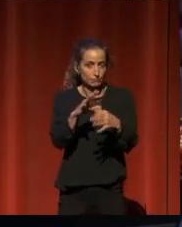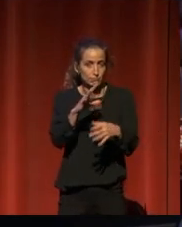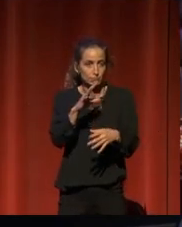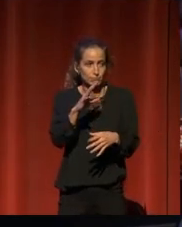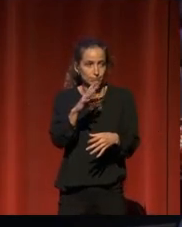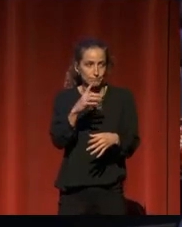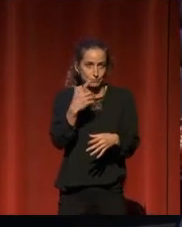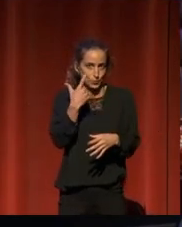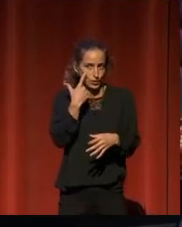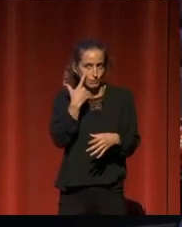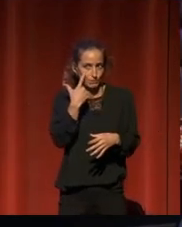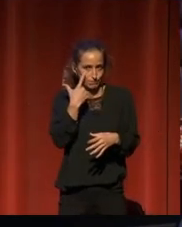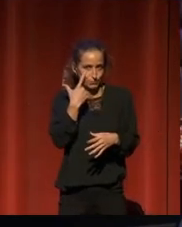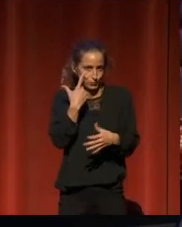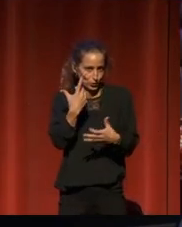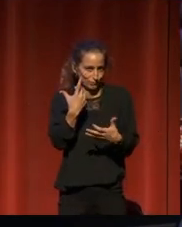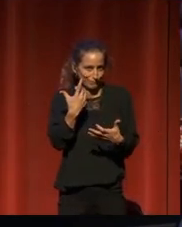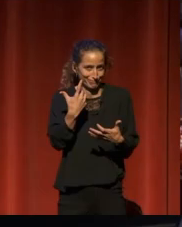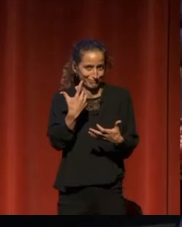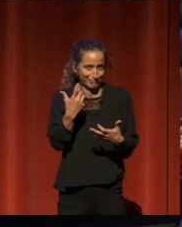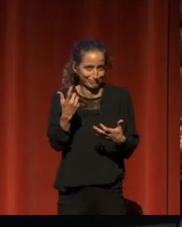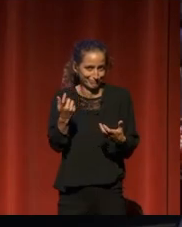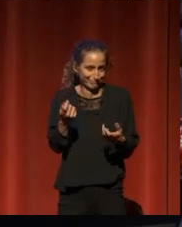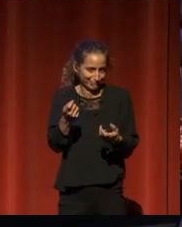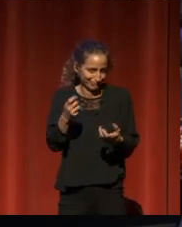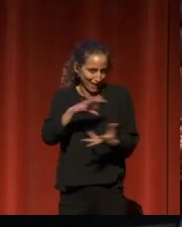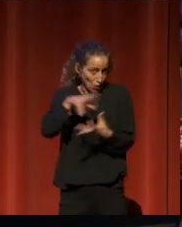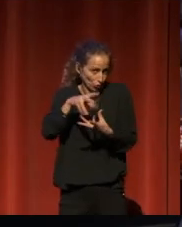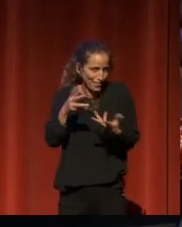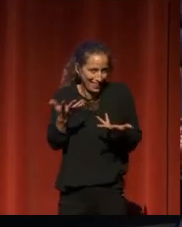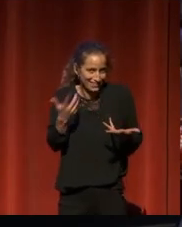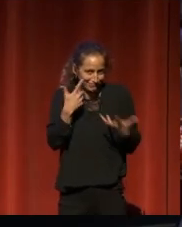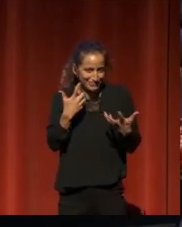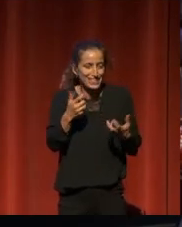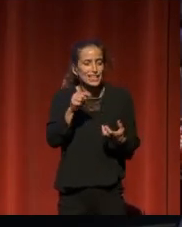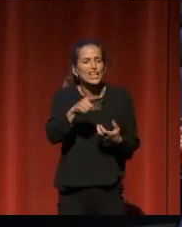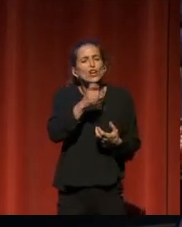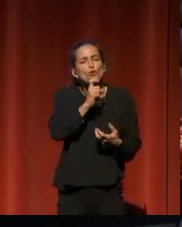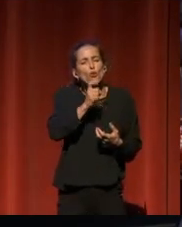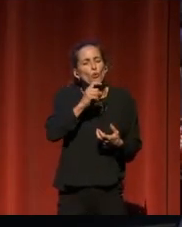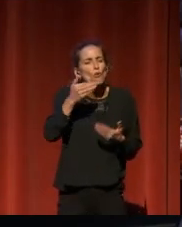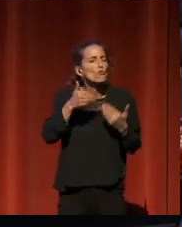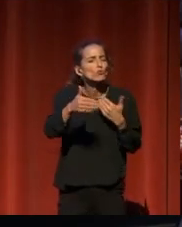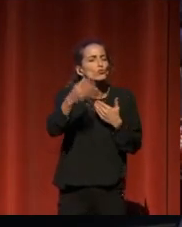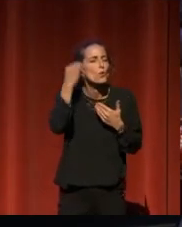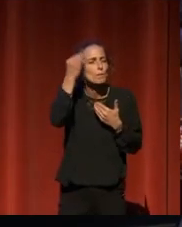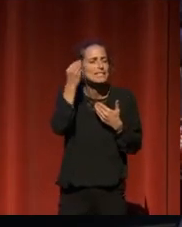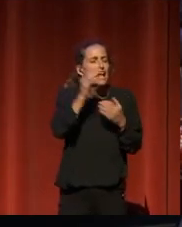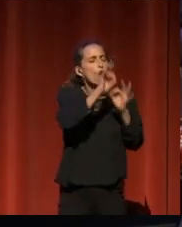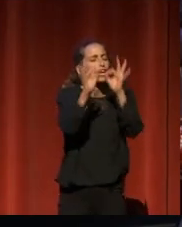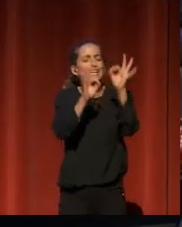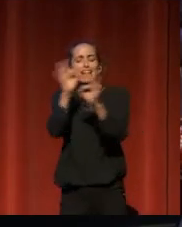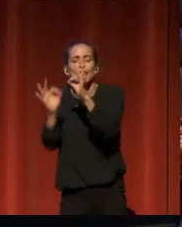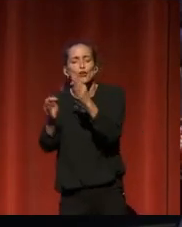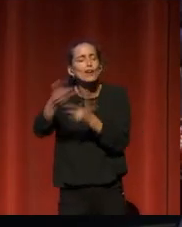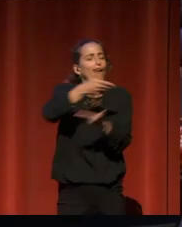noticia Cómo cómo te imaginas que será la cooperación entre las tres organizaciones en los próximos años